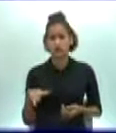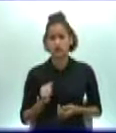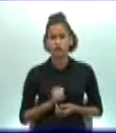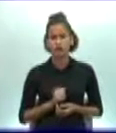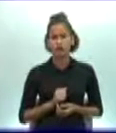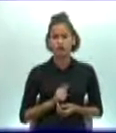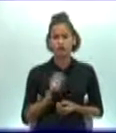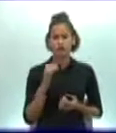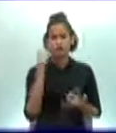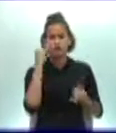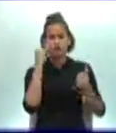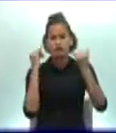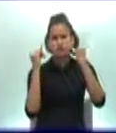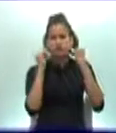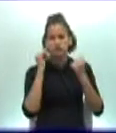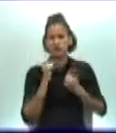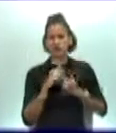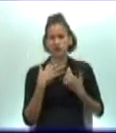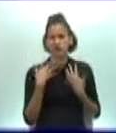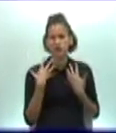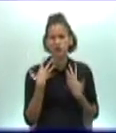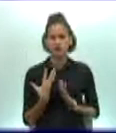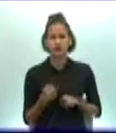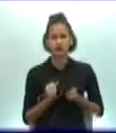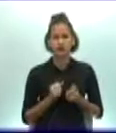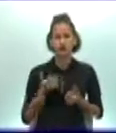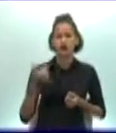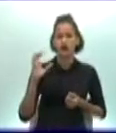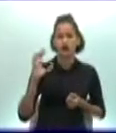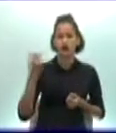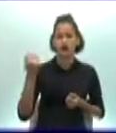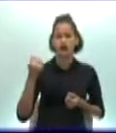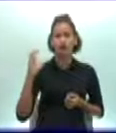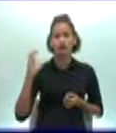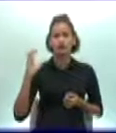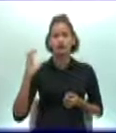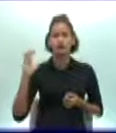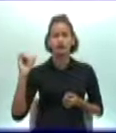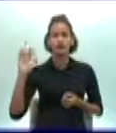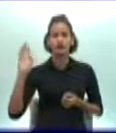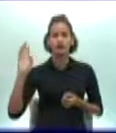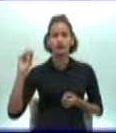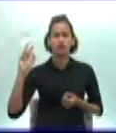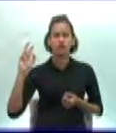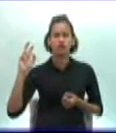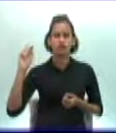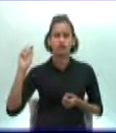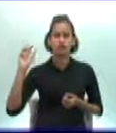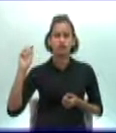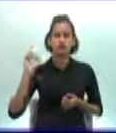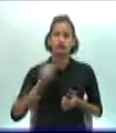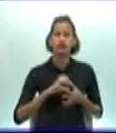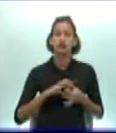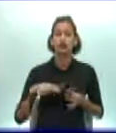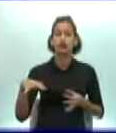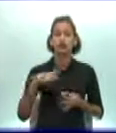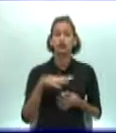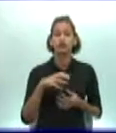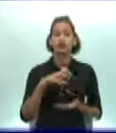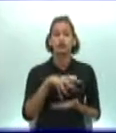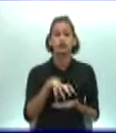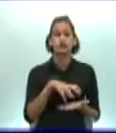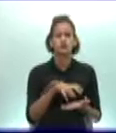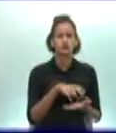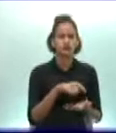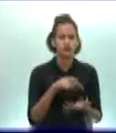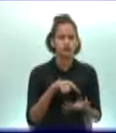identifiquen cuáles son los accidentes geográficos de su localidad y que también puedan